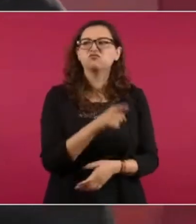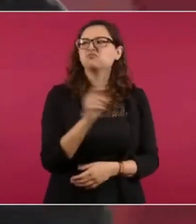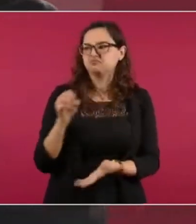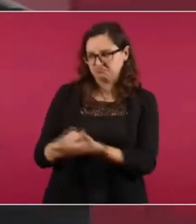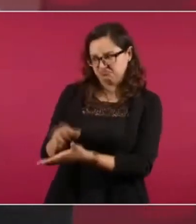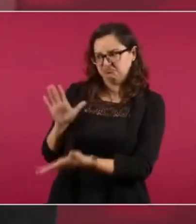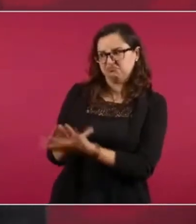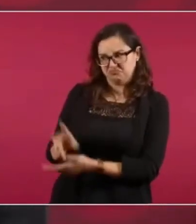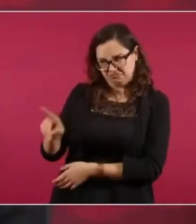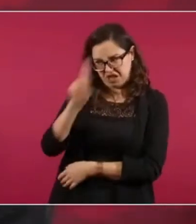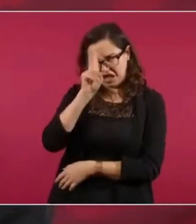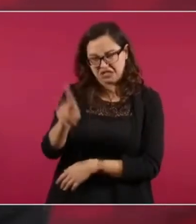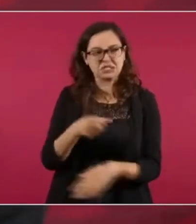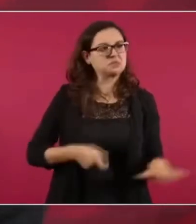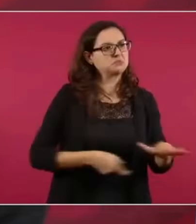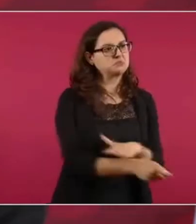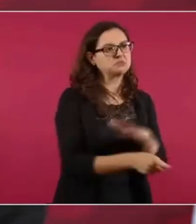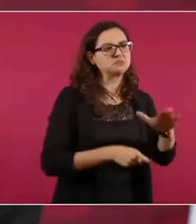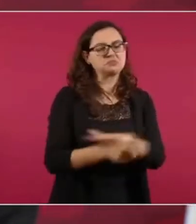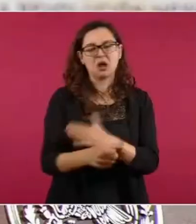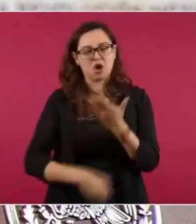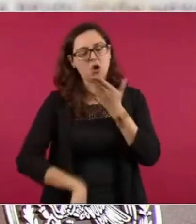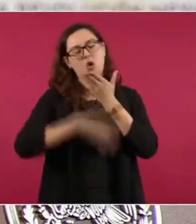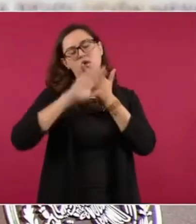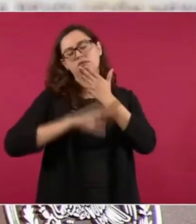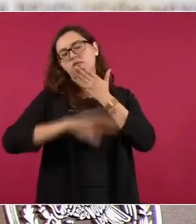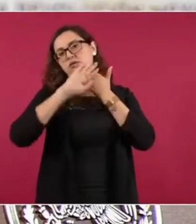aunque tampoco mucho,